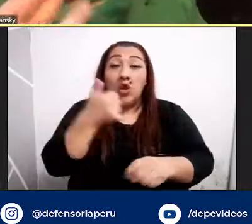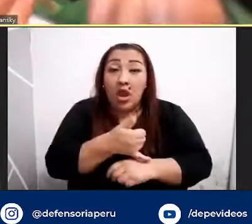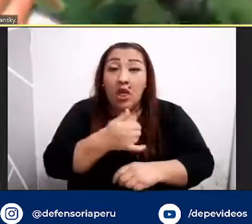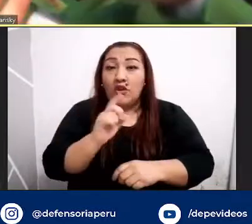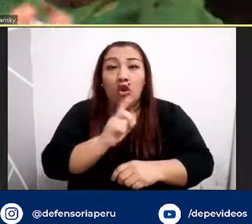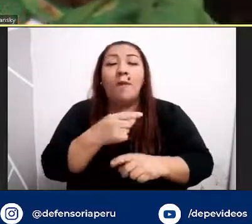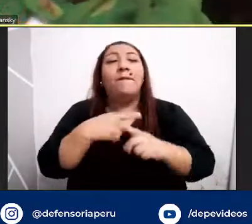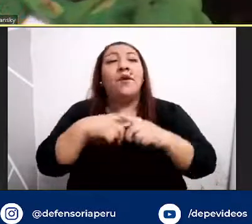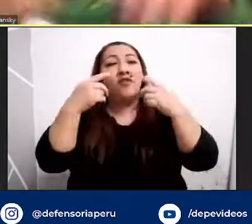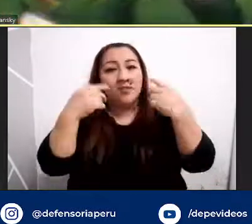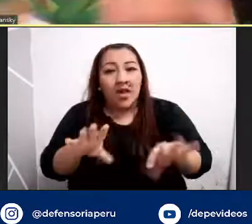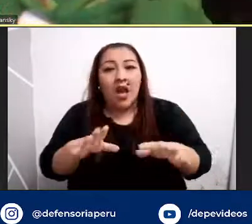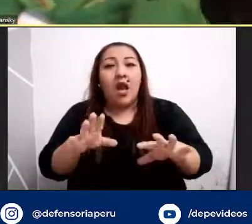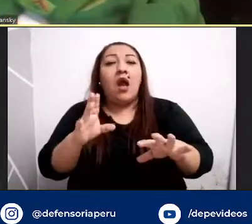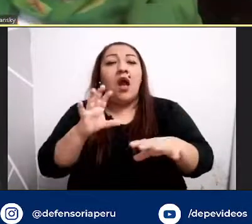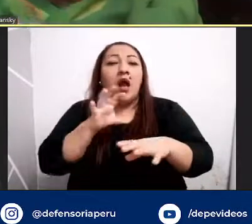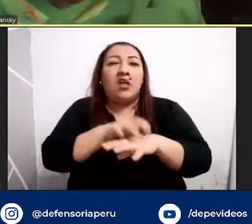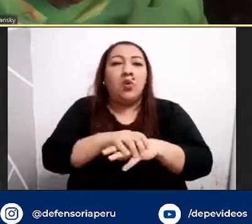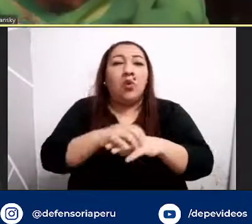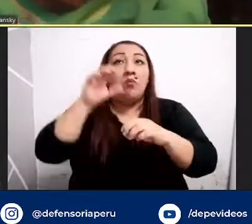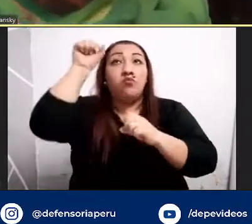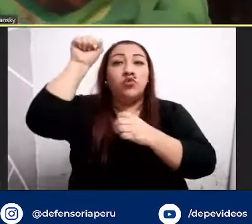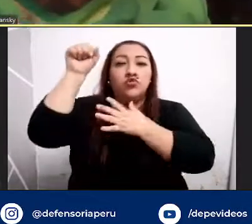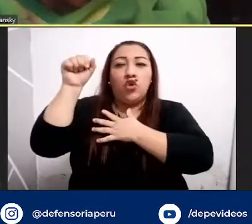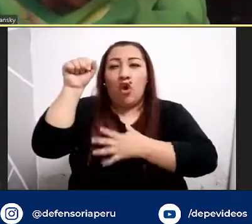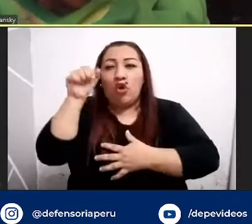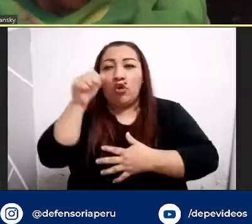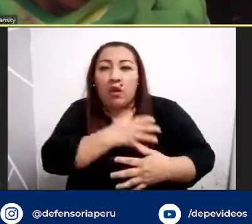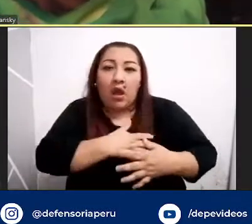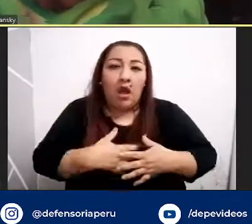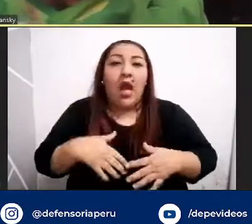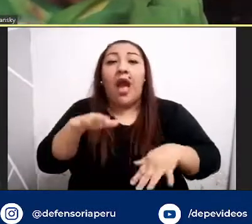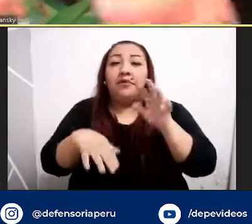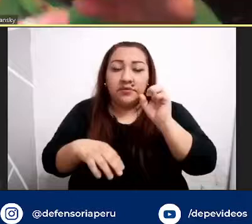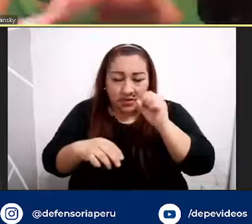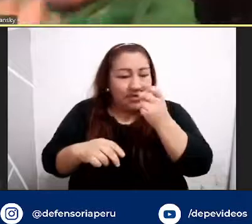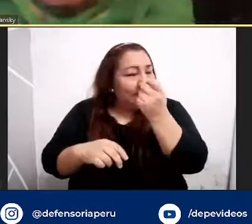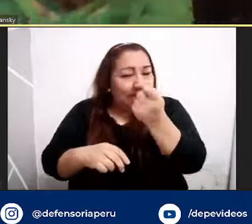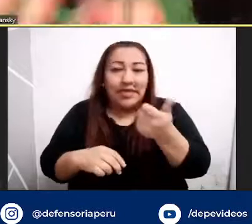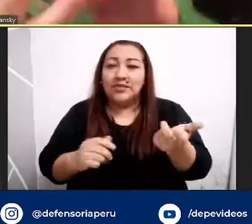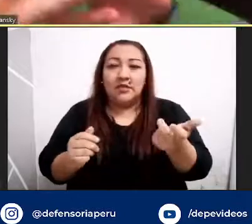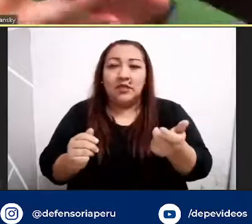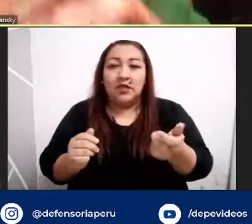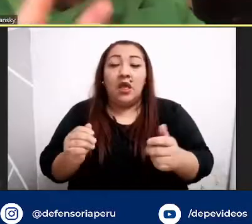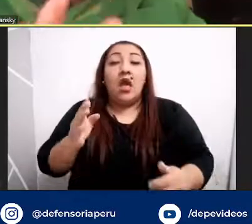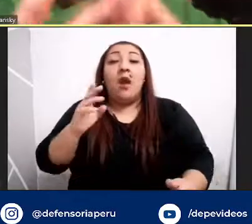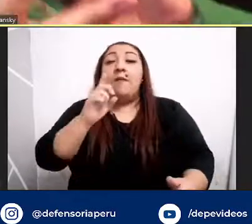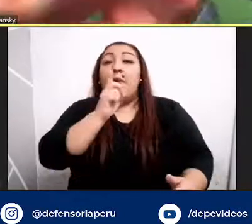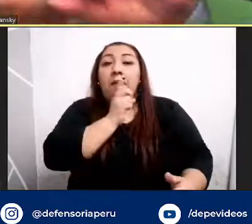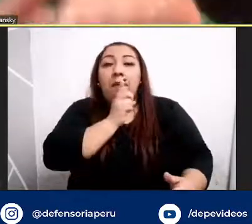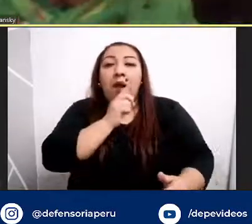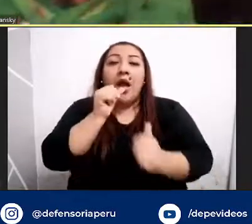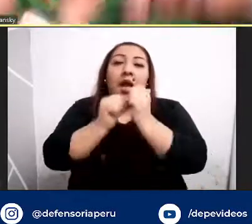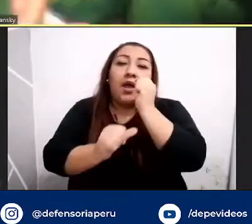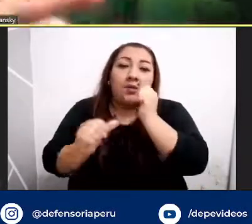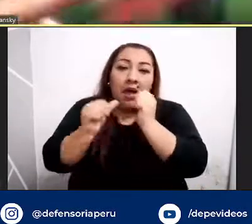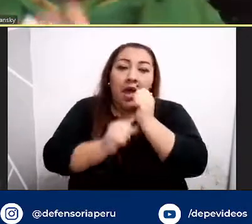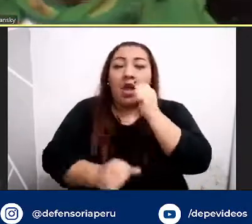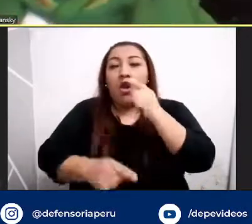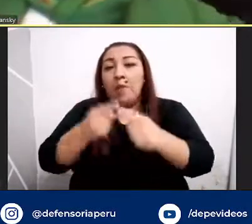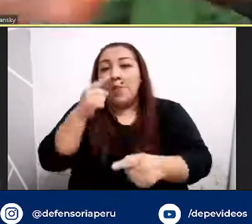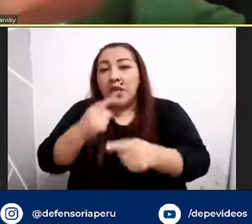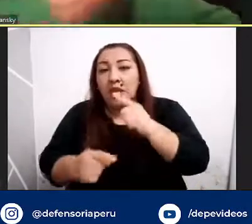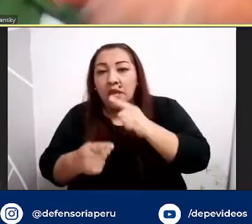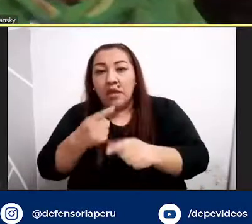sea en el bus, sea en el otro, pero fundamentalmente en las casas. Por los padres, por los hermanos, por los primos, por